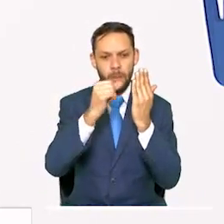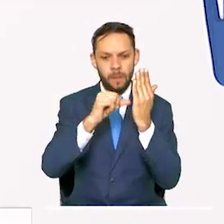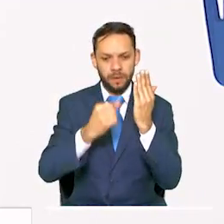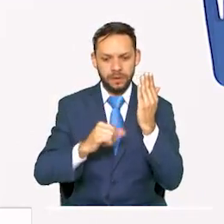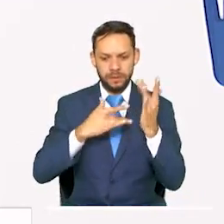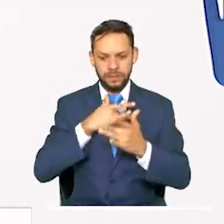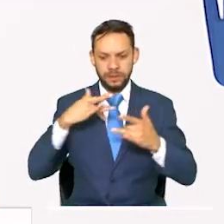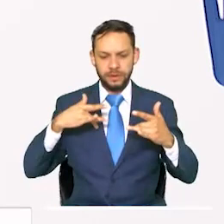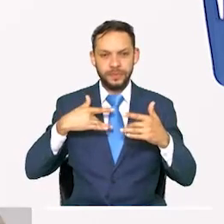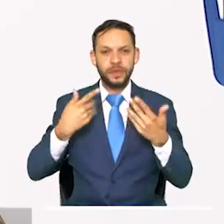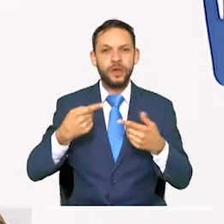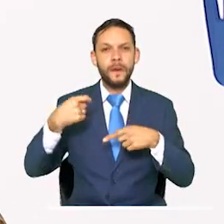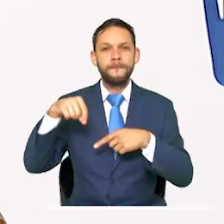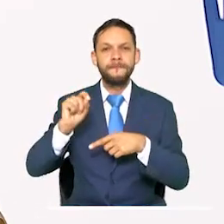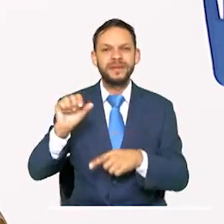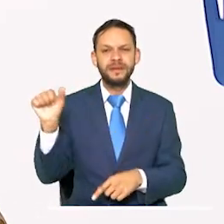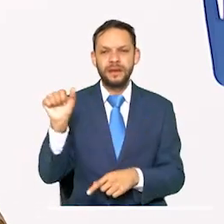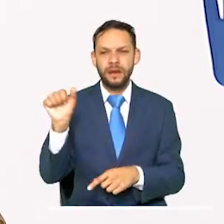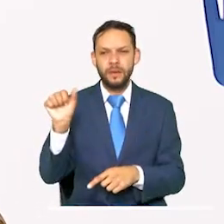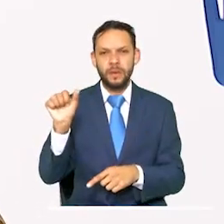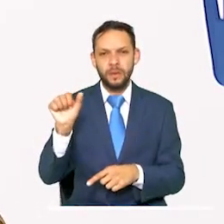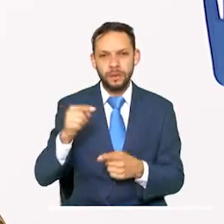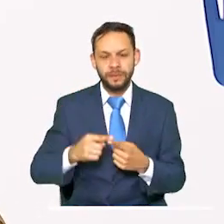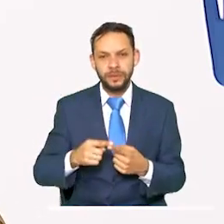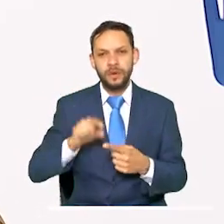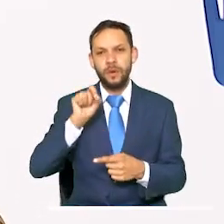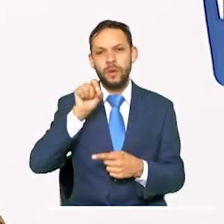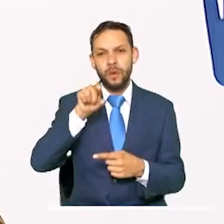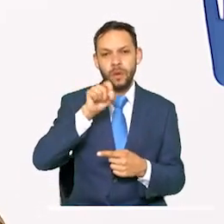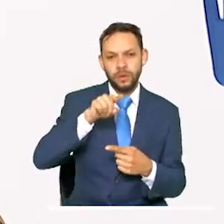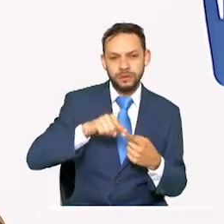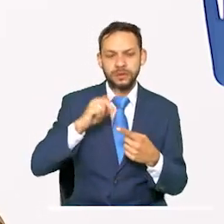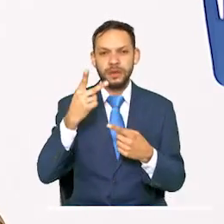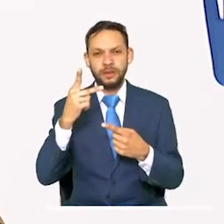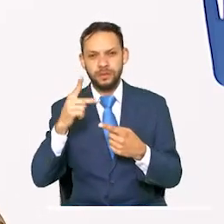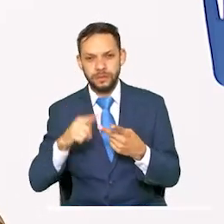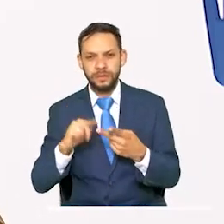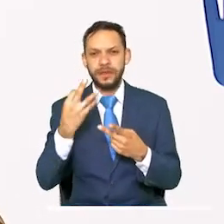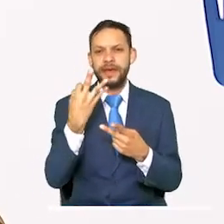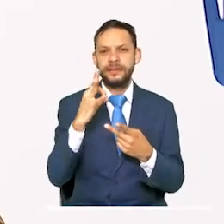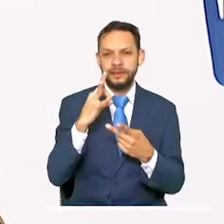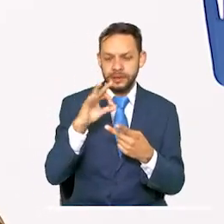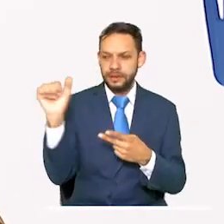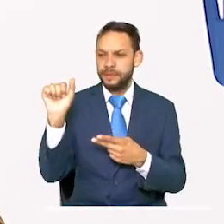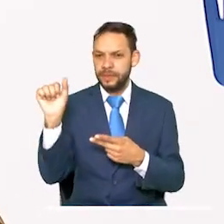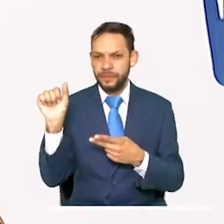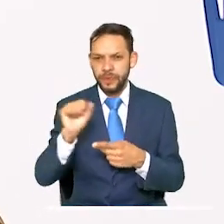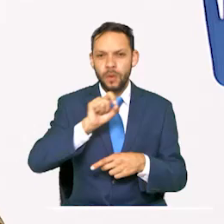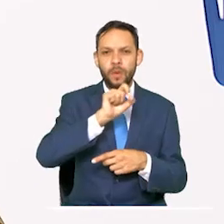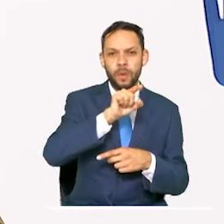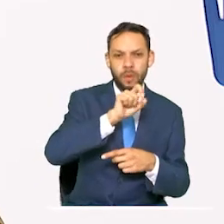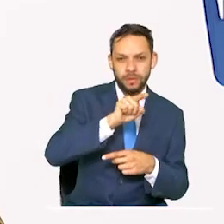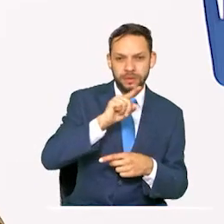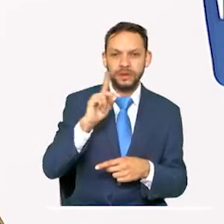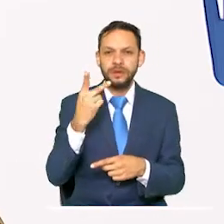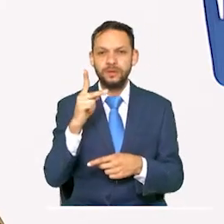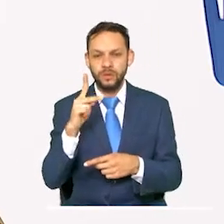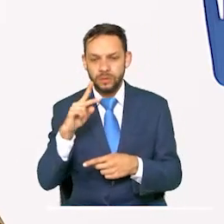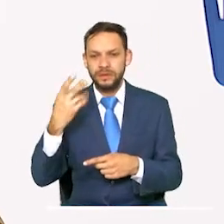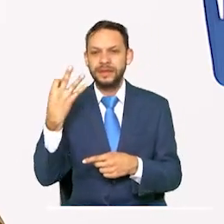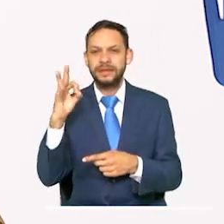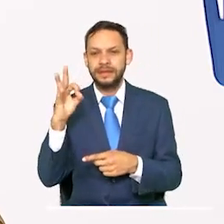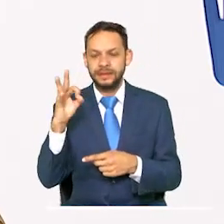En el mes de agosto serán los días 11, 12 y 13 de agosto. 11, 12 y 13, Día para tu Salud y Día para tu